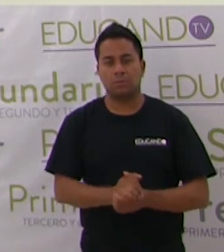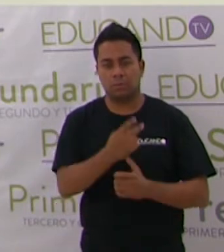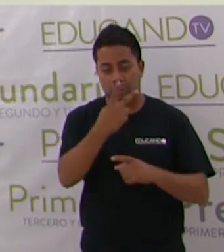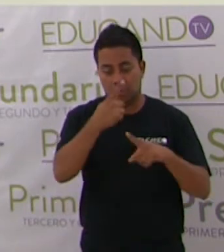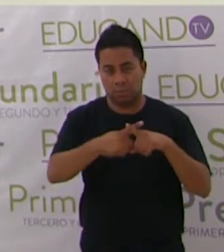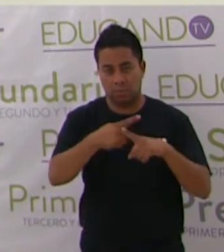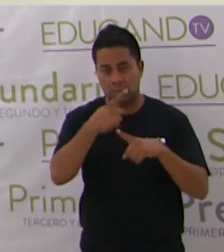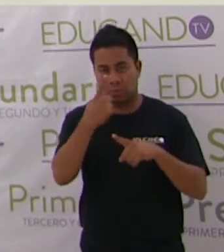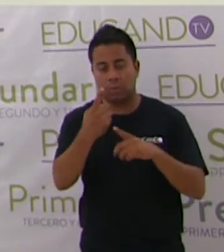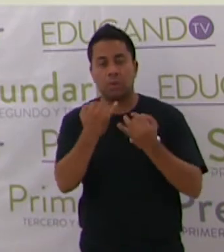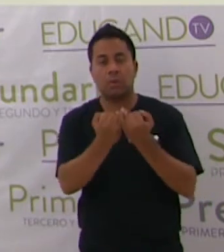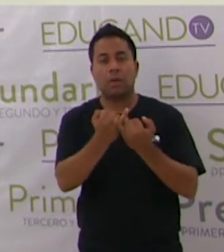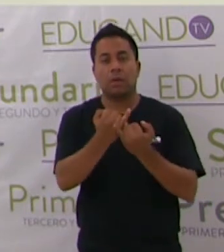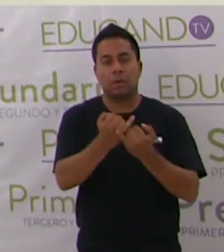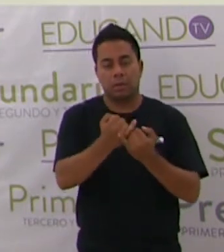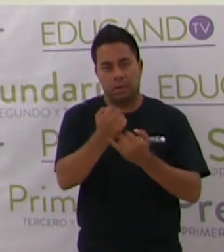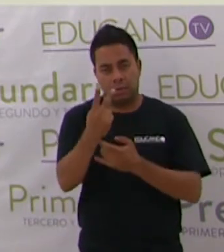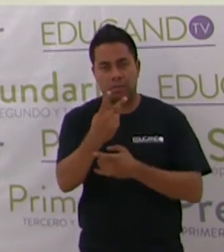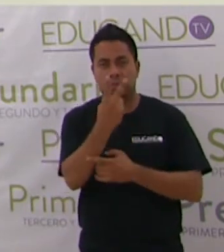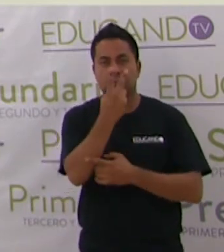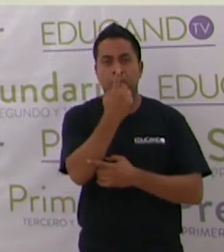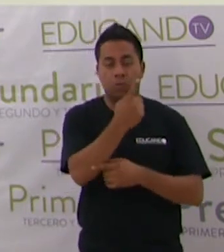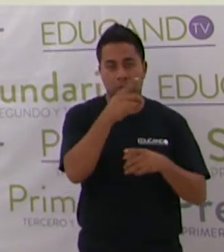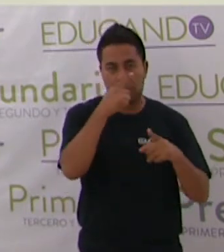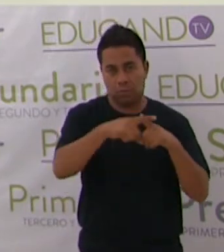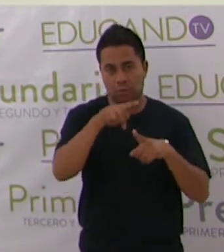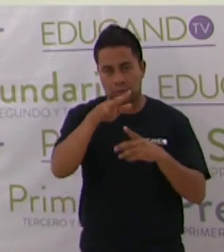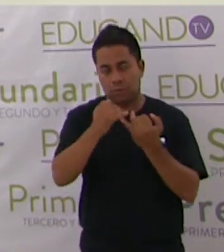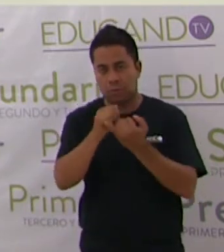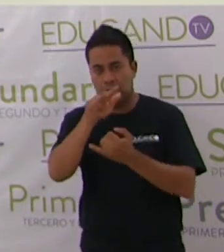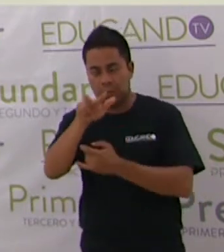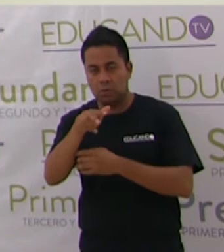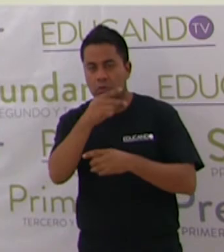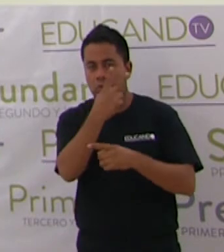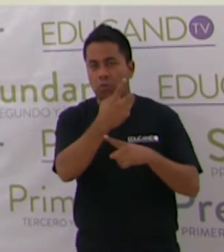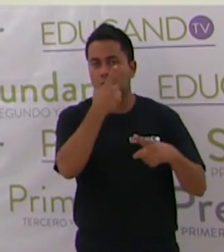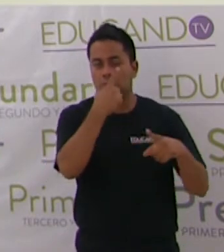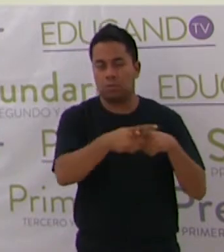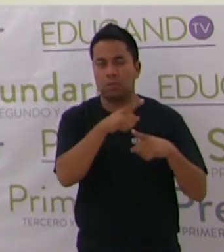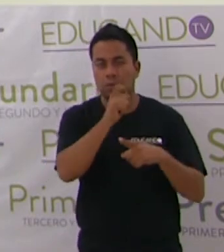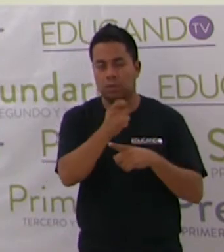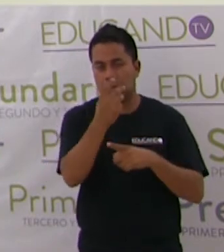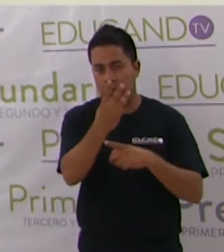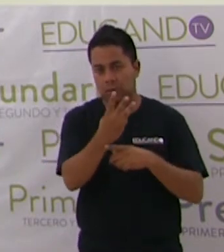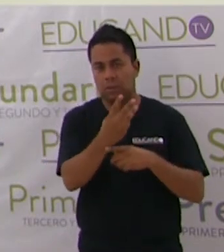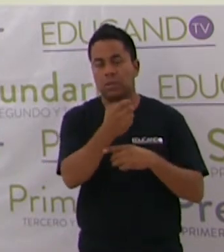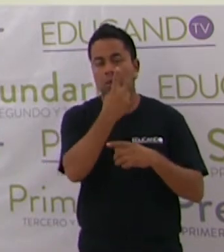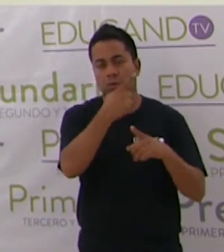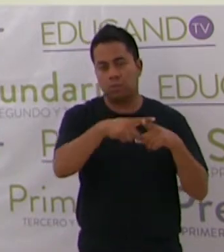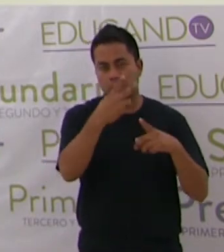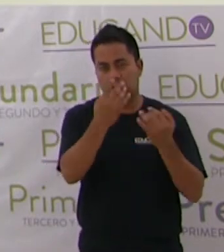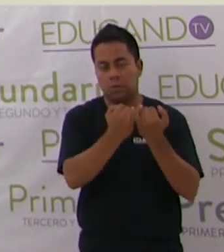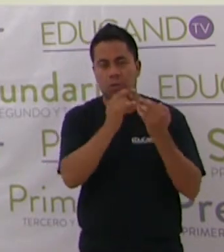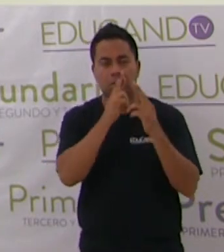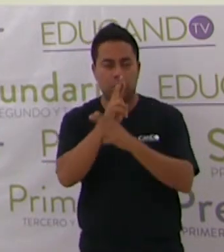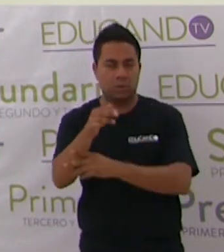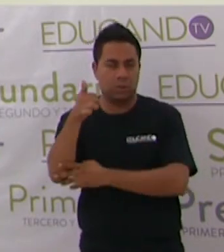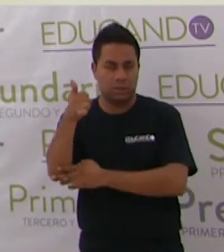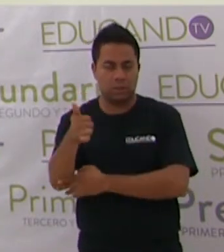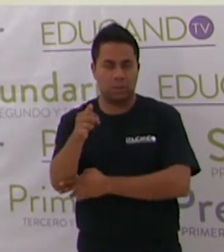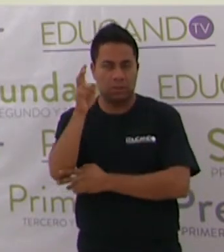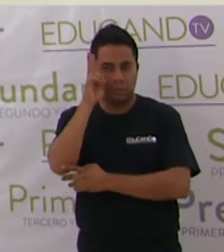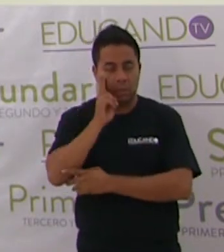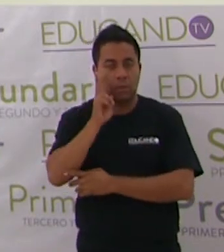1 por 18, 18. 2 por, en este caso, 3. 2 por 3, 6.